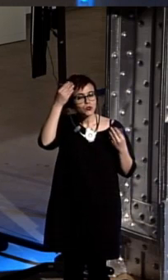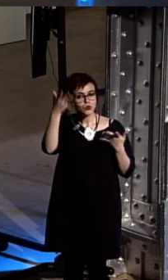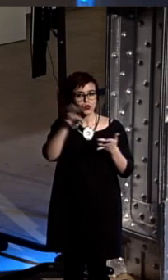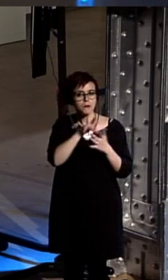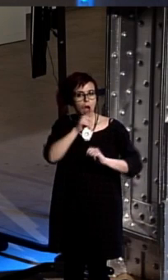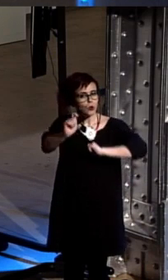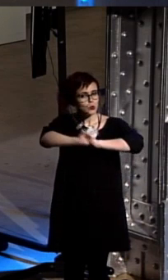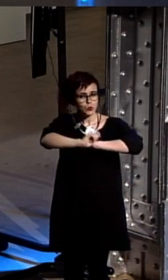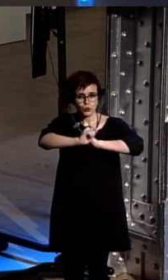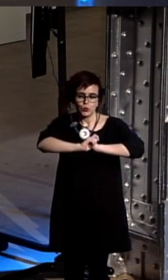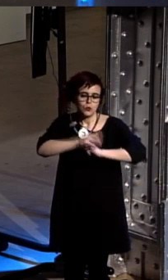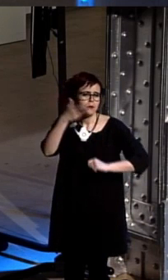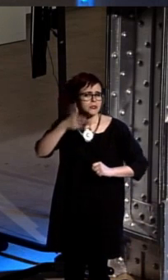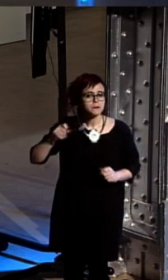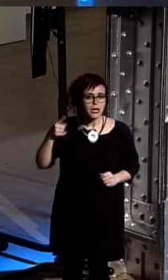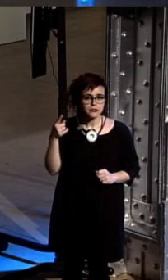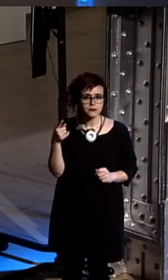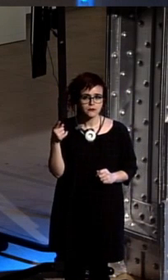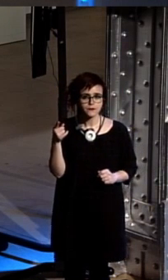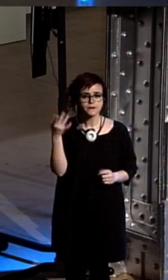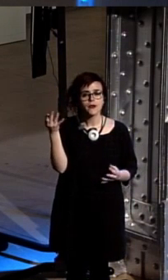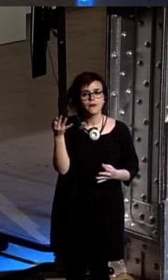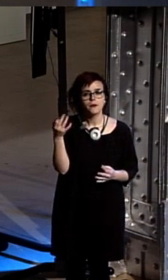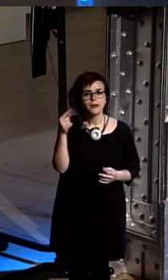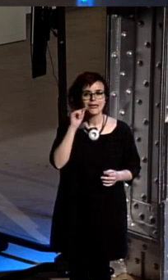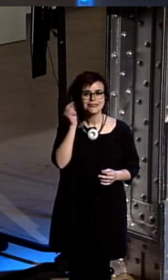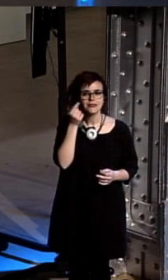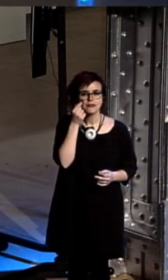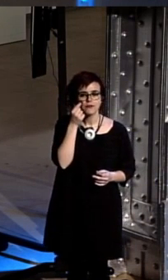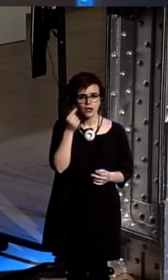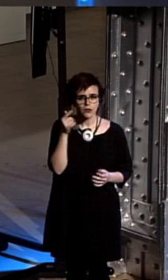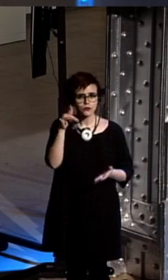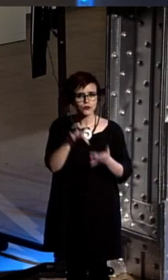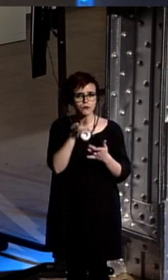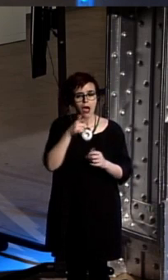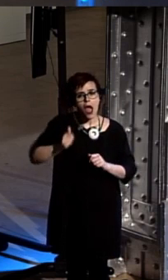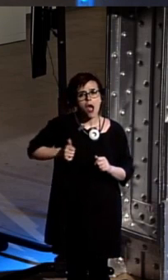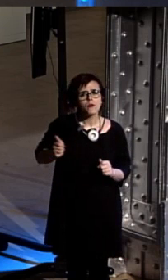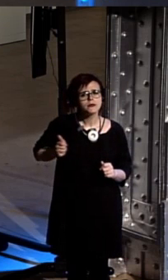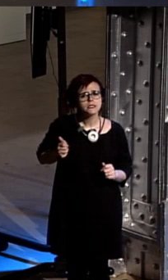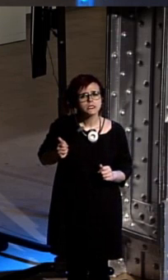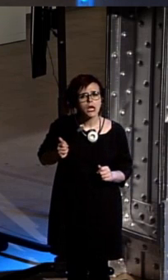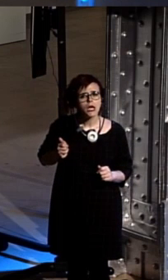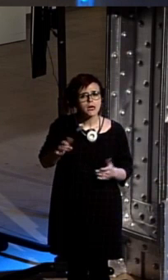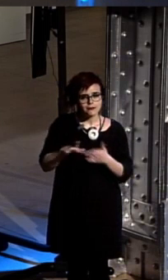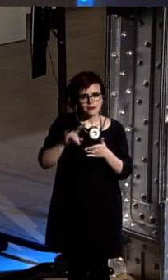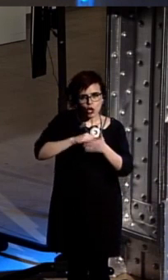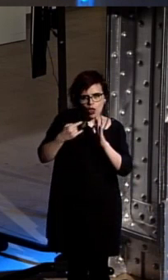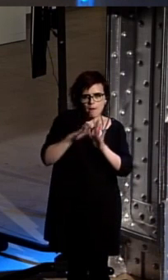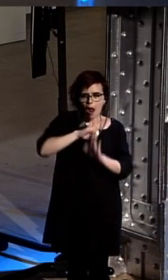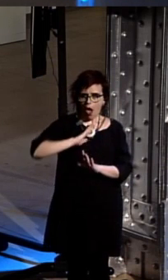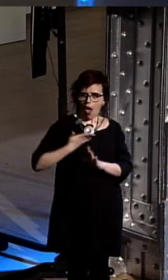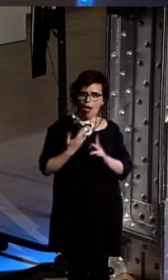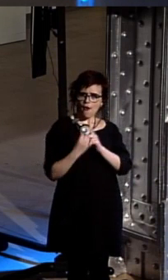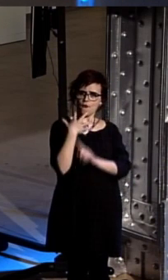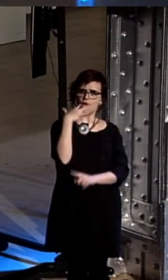mí la clave es el identificar cómo aprovechar toda esa tecnología para que efectivamente tenga un impacto positivo